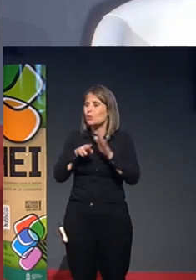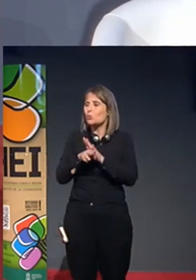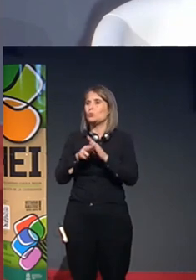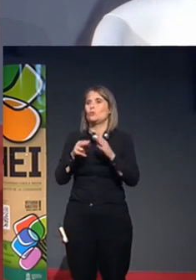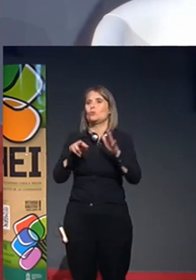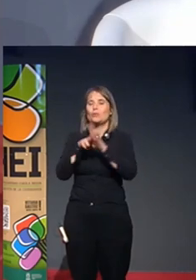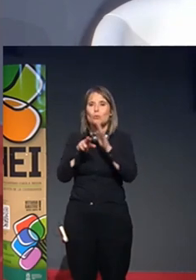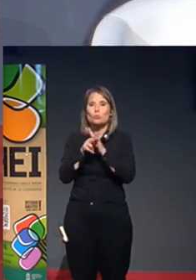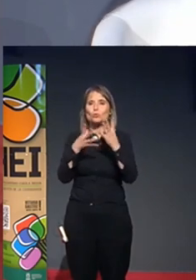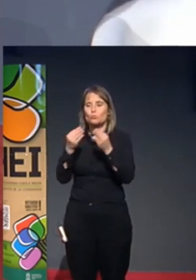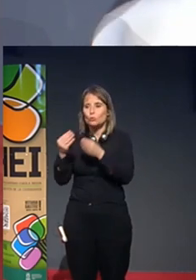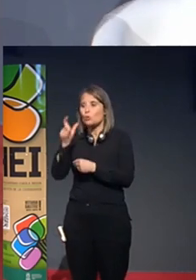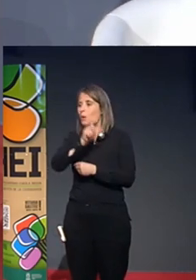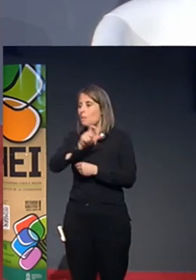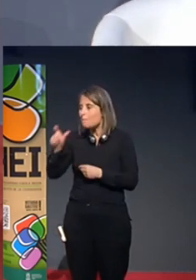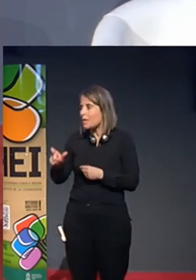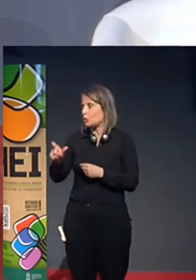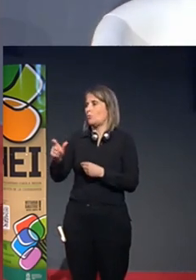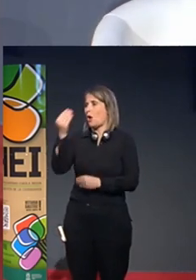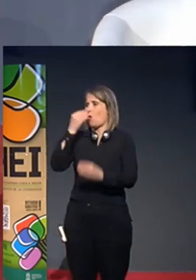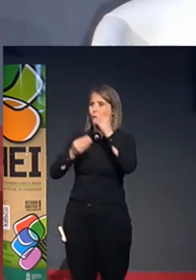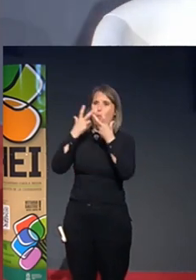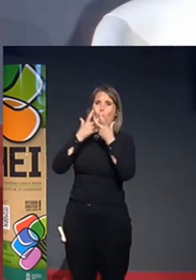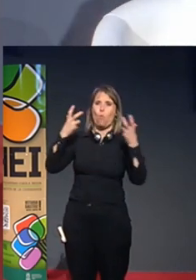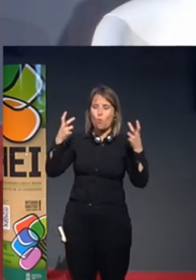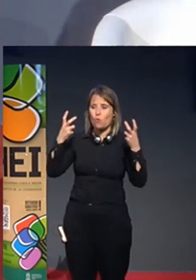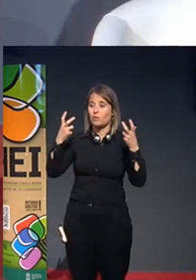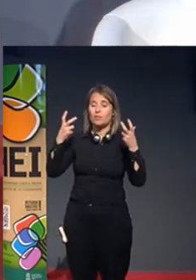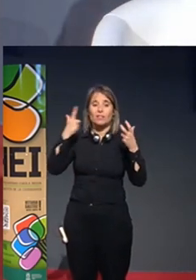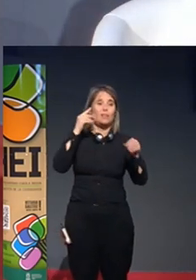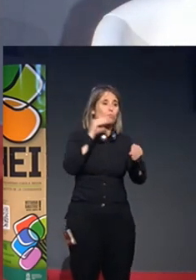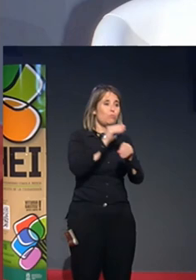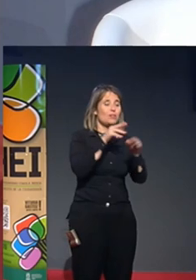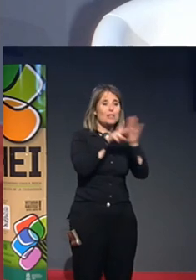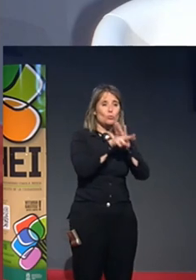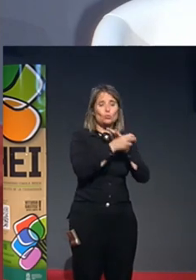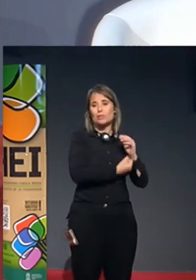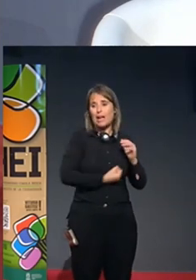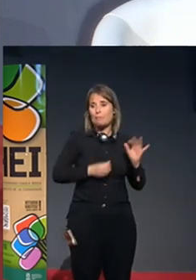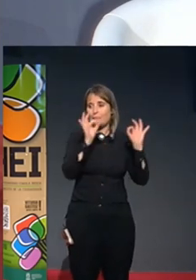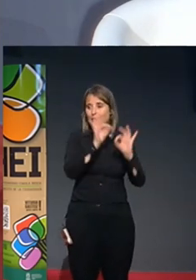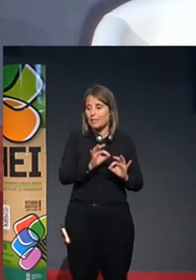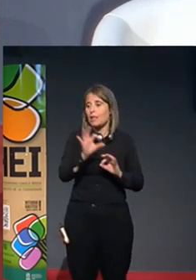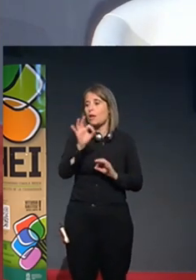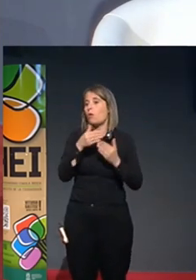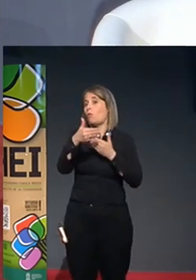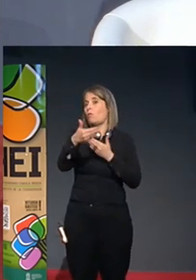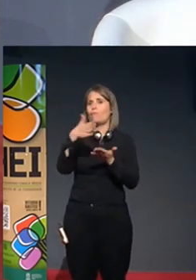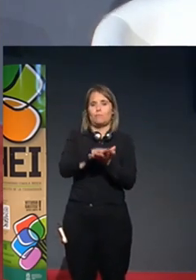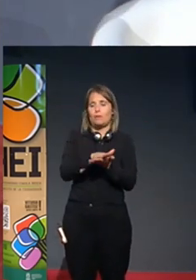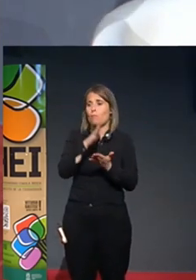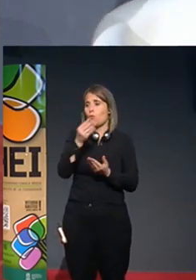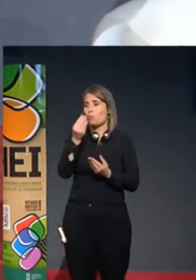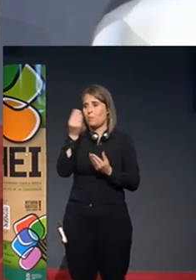recursos en personas que sean digamos sobrealimentado y no los gastamos en personas que pasan hambre o que van a fallecer por